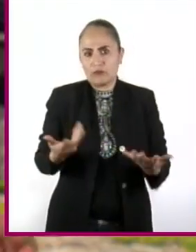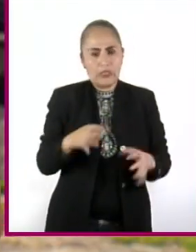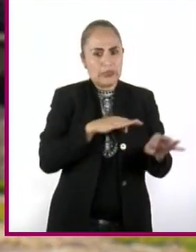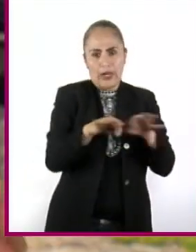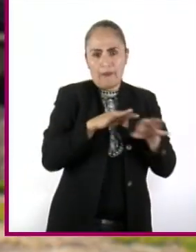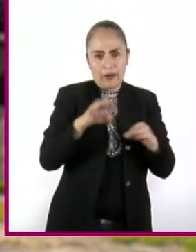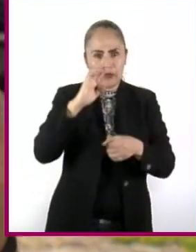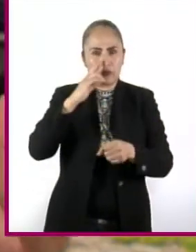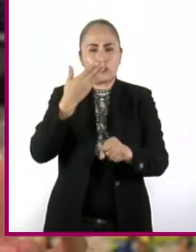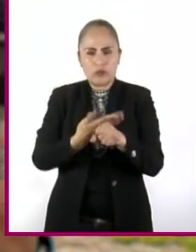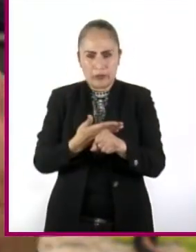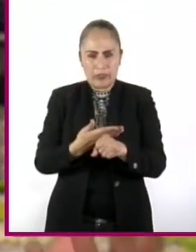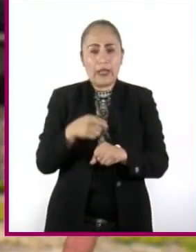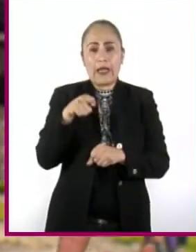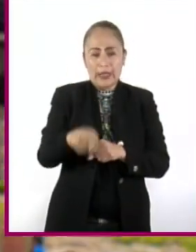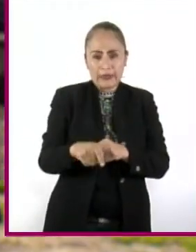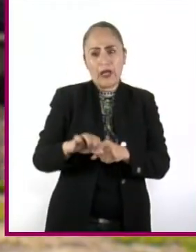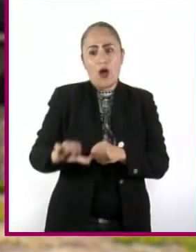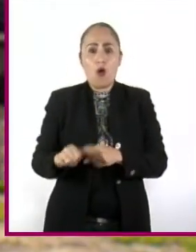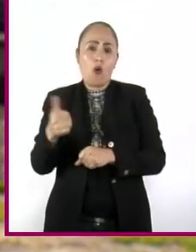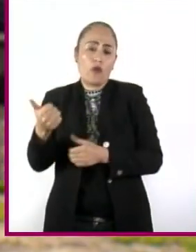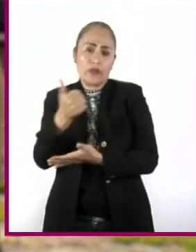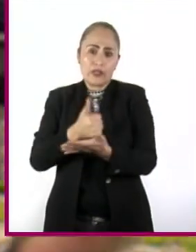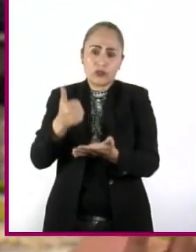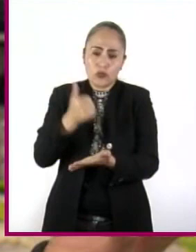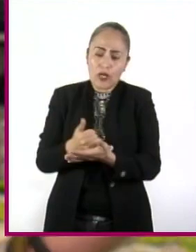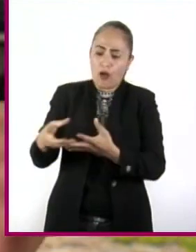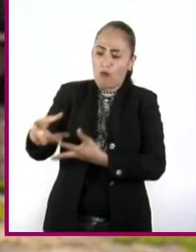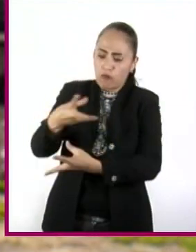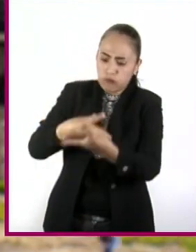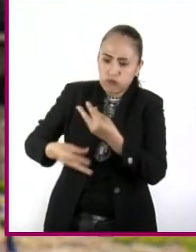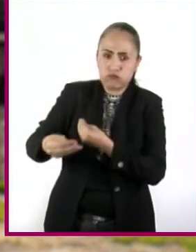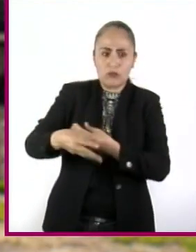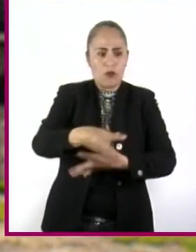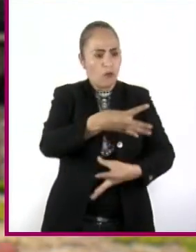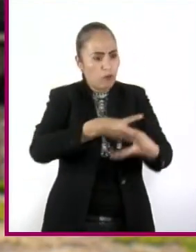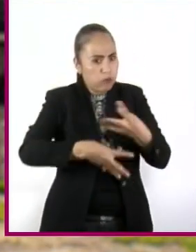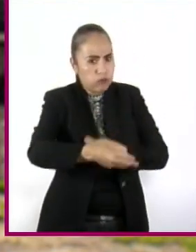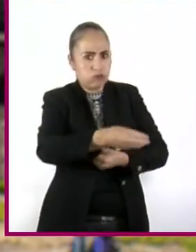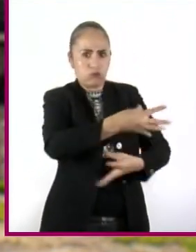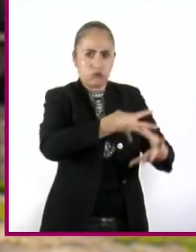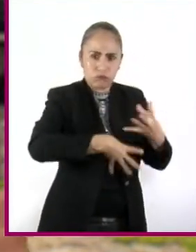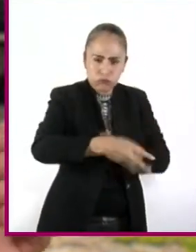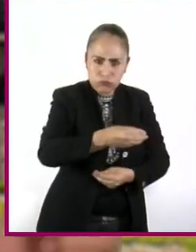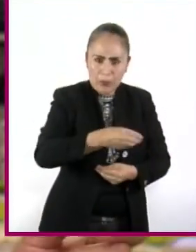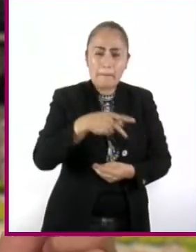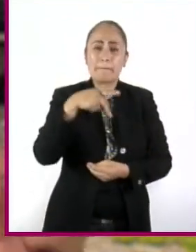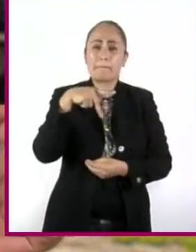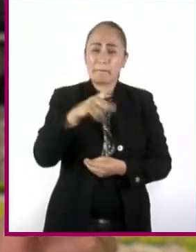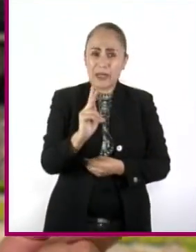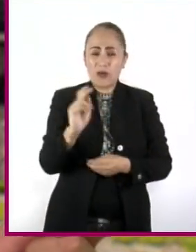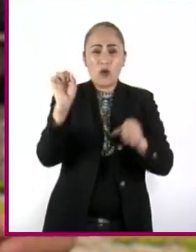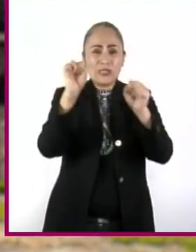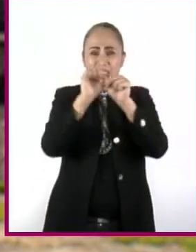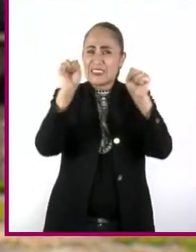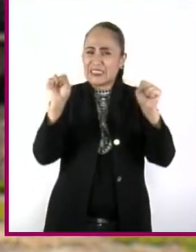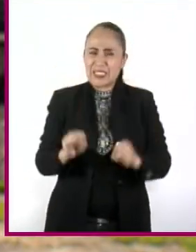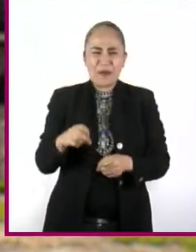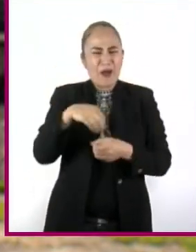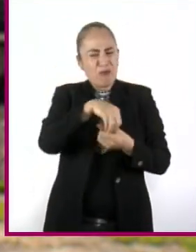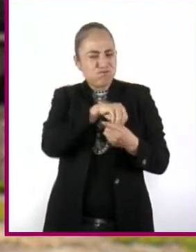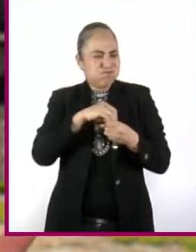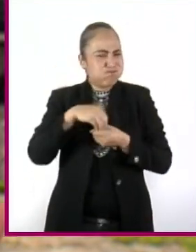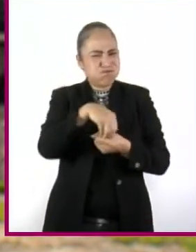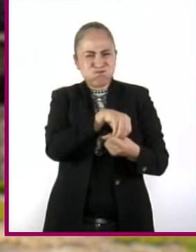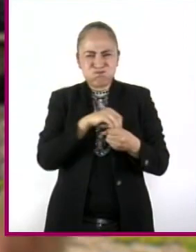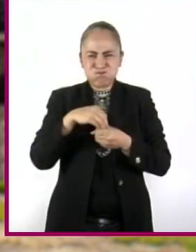esa urbe intercambiaba recursos con otra y recibía recursos de su entorno. No obstante, el sistema se saturó y por